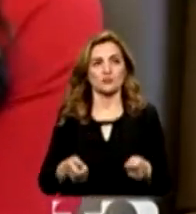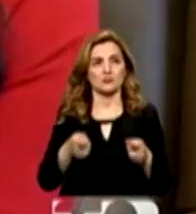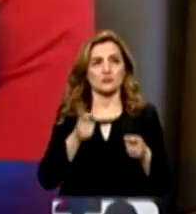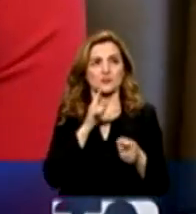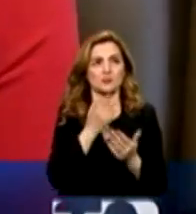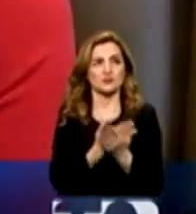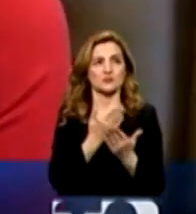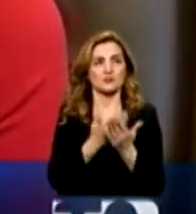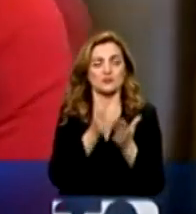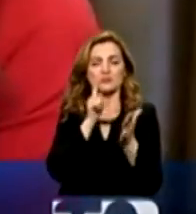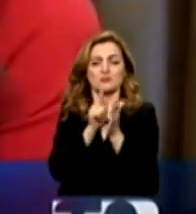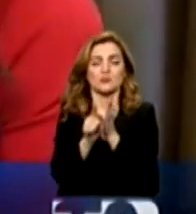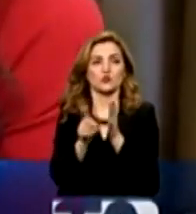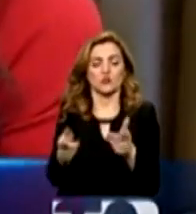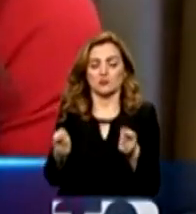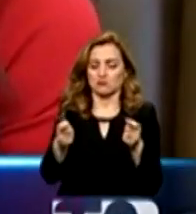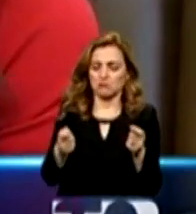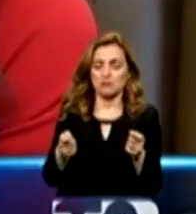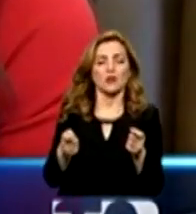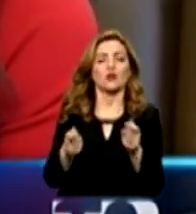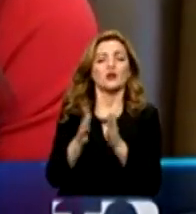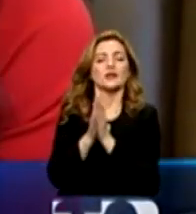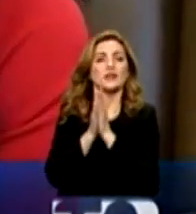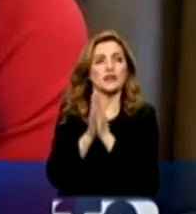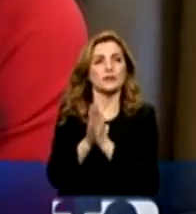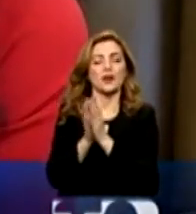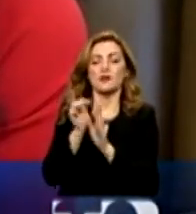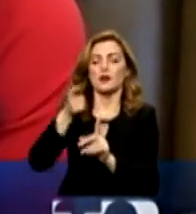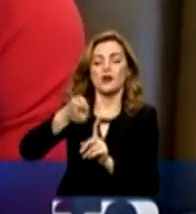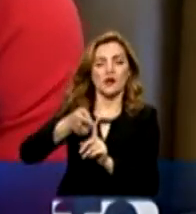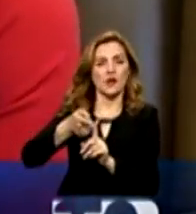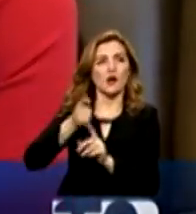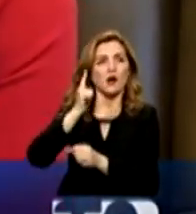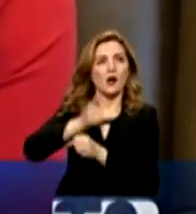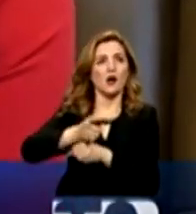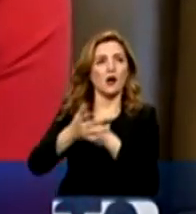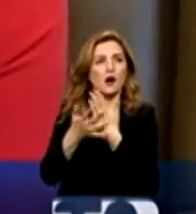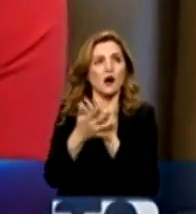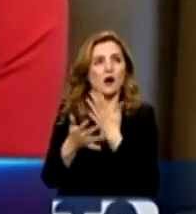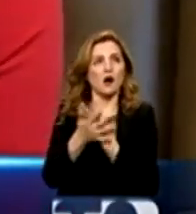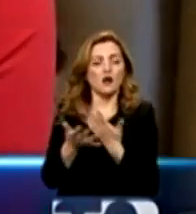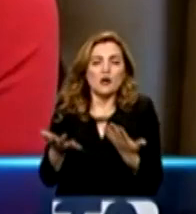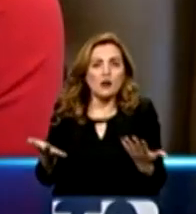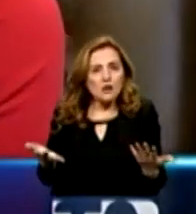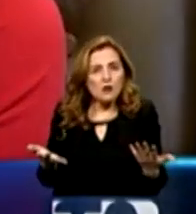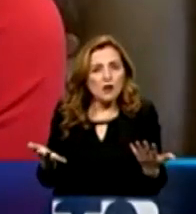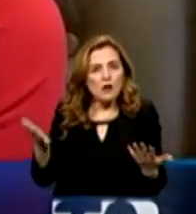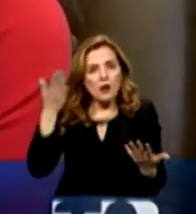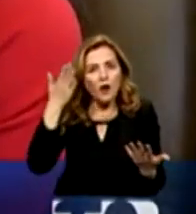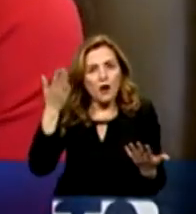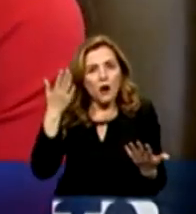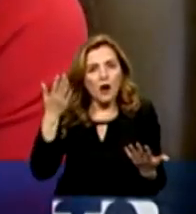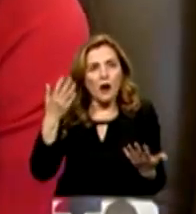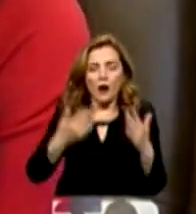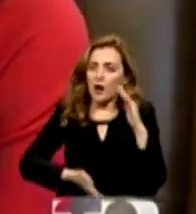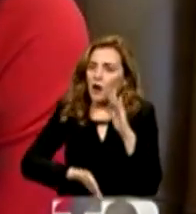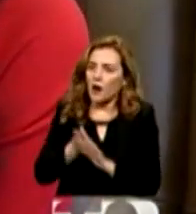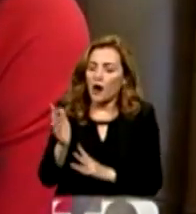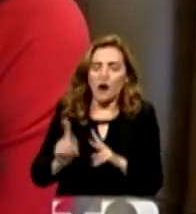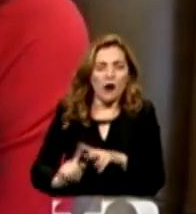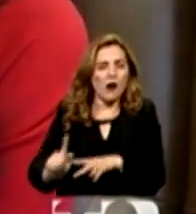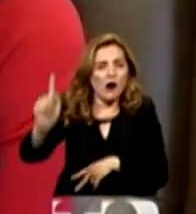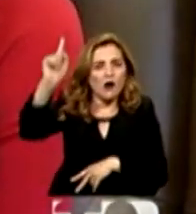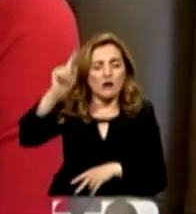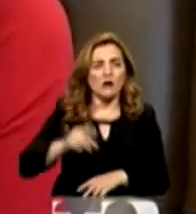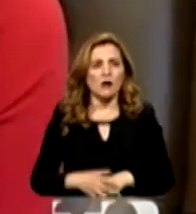elementos y formulé cargos. En este caso se pidió directamente la prisión preventiva porque lógicamente era conocido que el señor ya no estaba aquí. Igualmente en